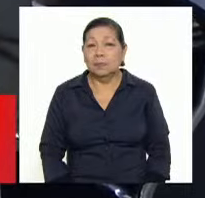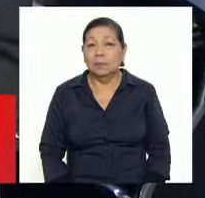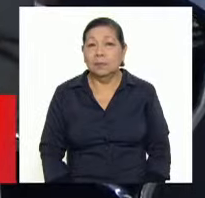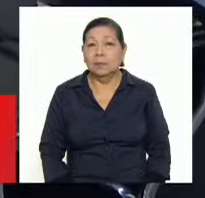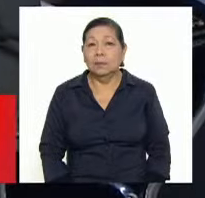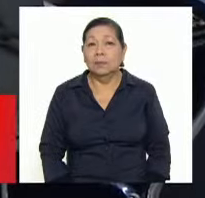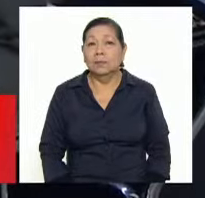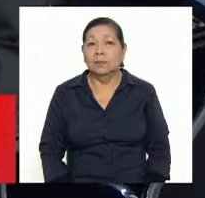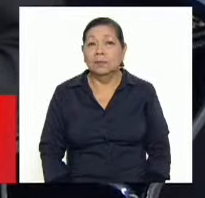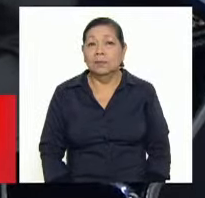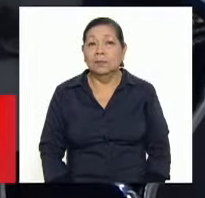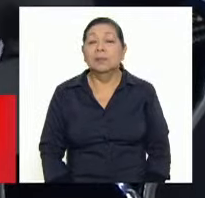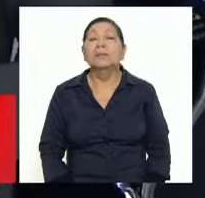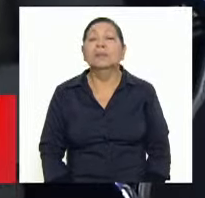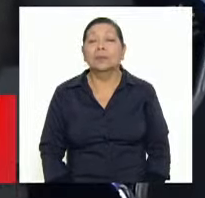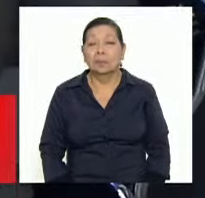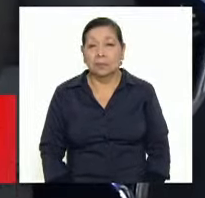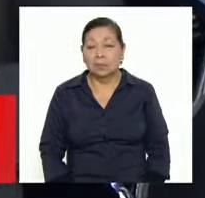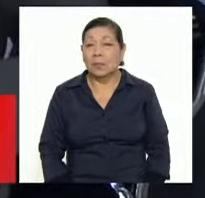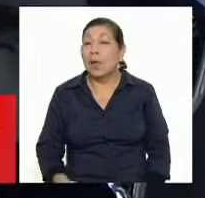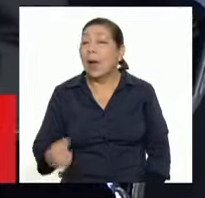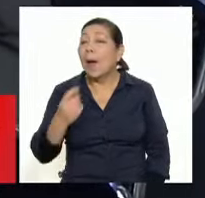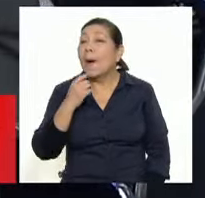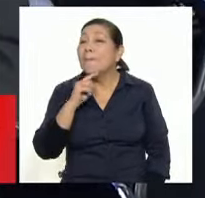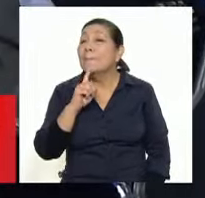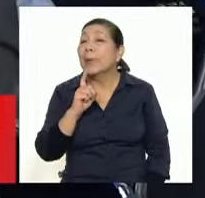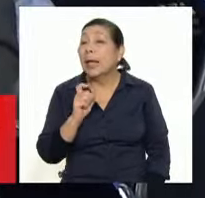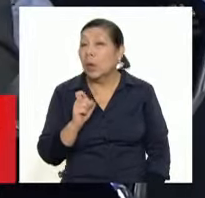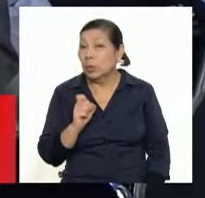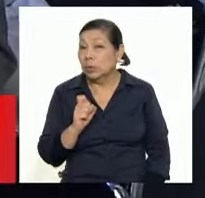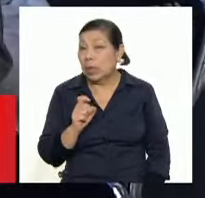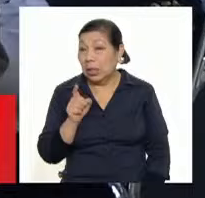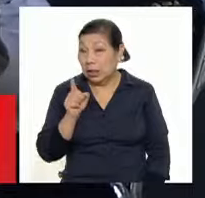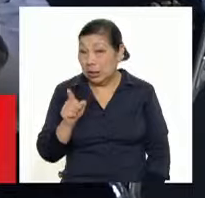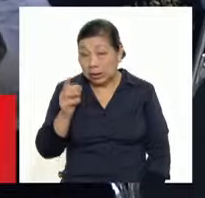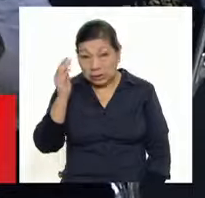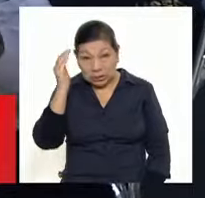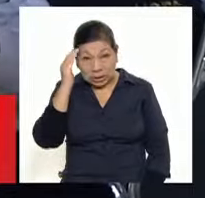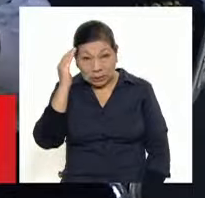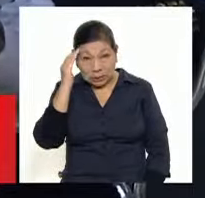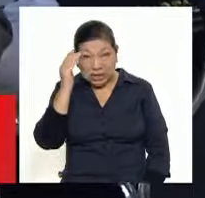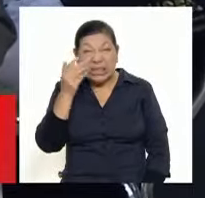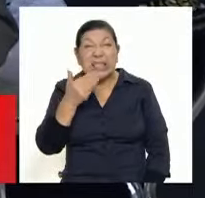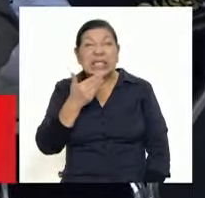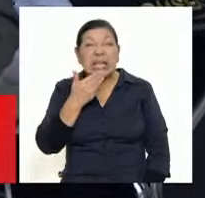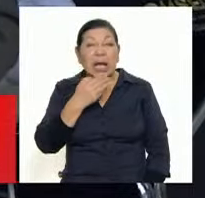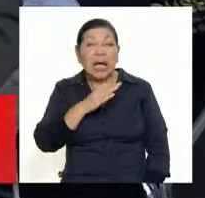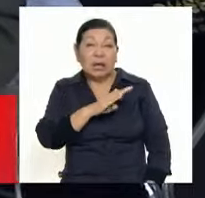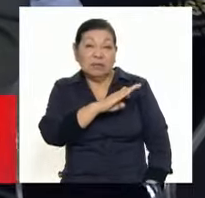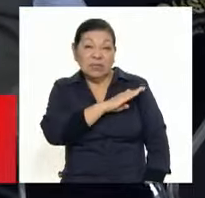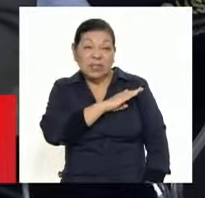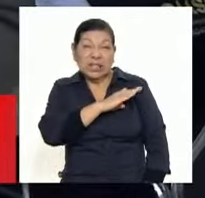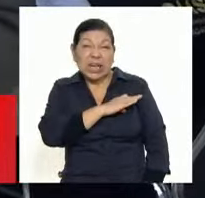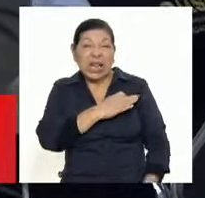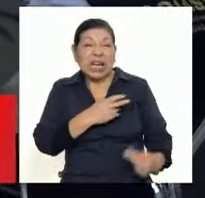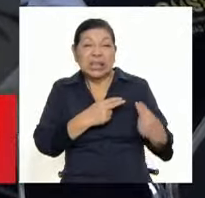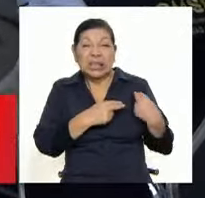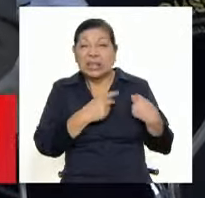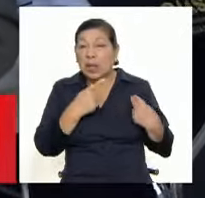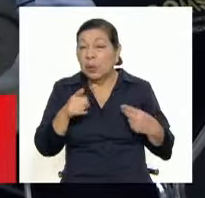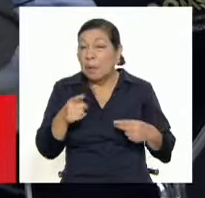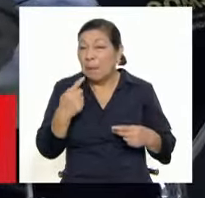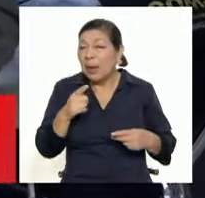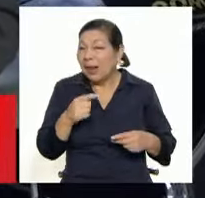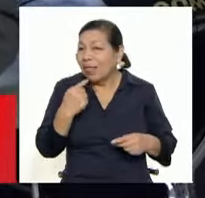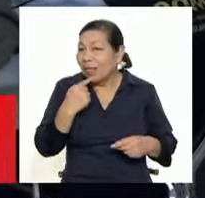Así es, alcalde, nos hacen la pregunta desde Estudios si es que sabe ¿Qué fiscalía es la que está viendo este caso? Sobre